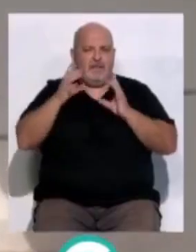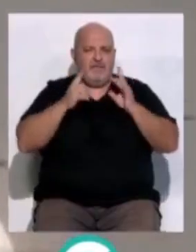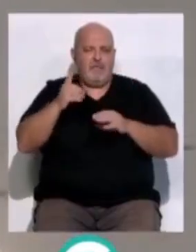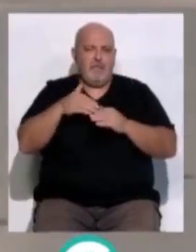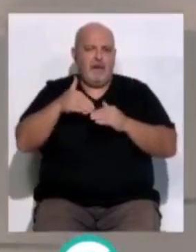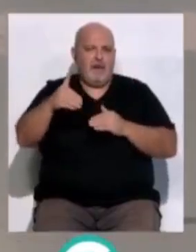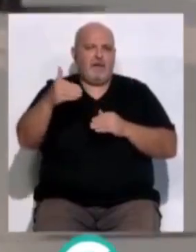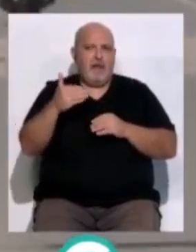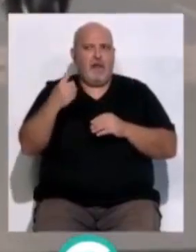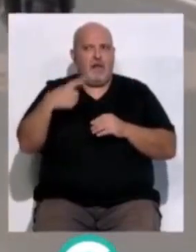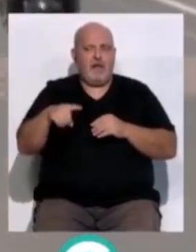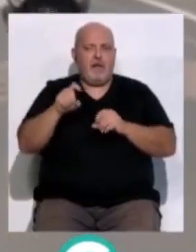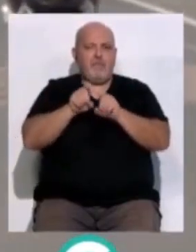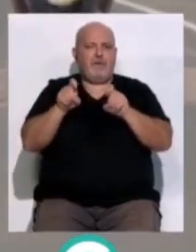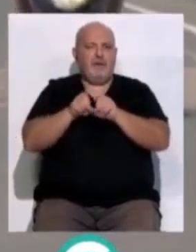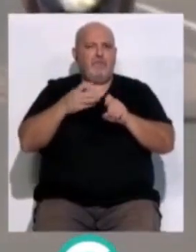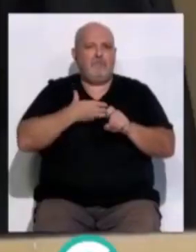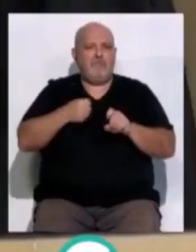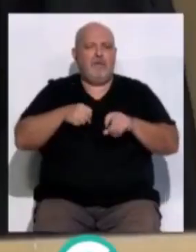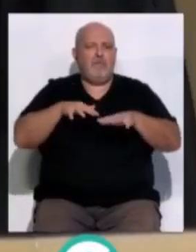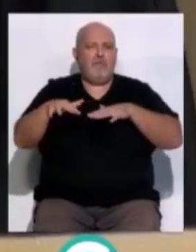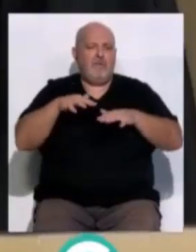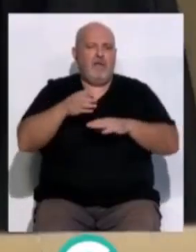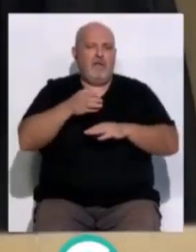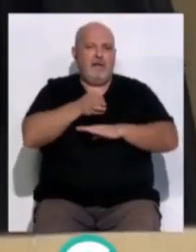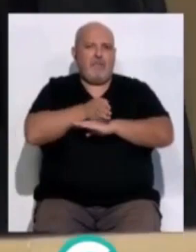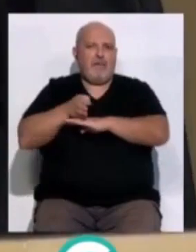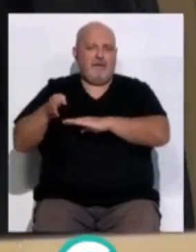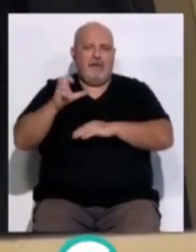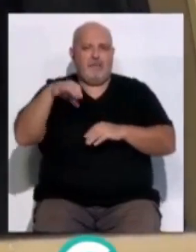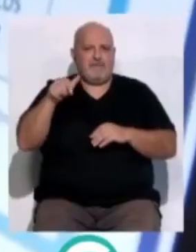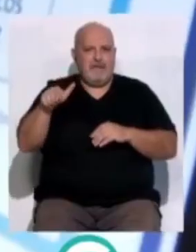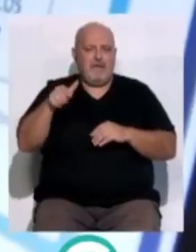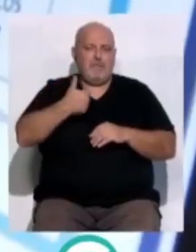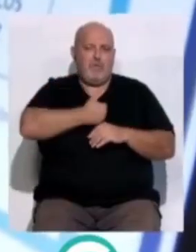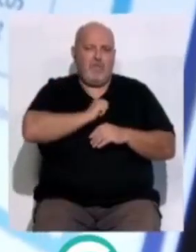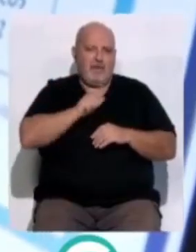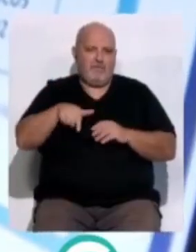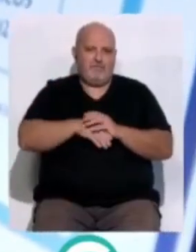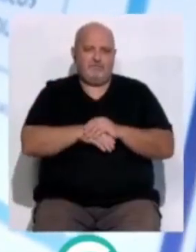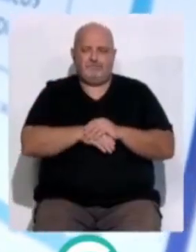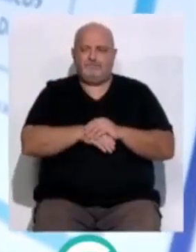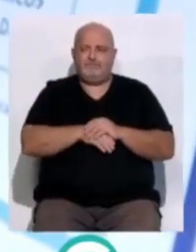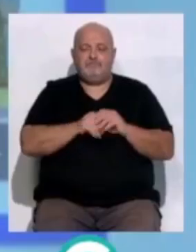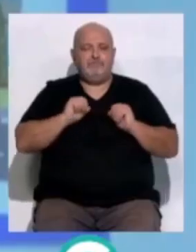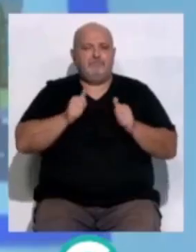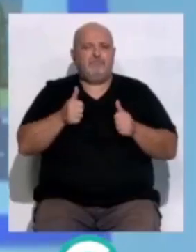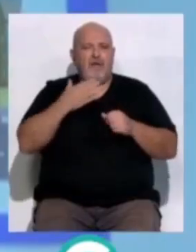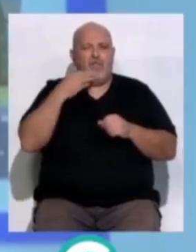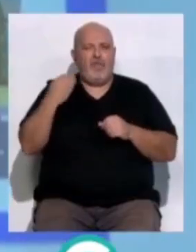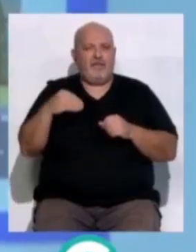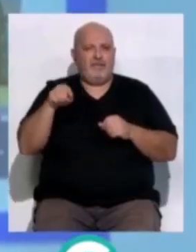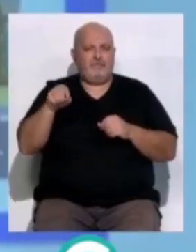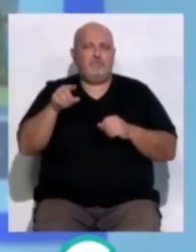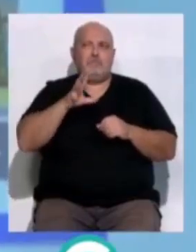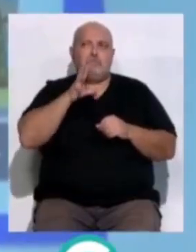para la que se ha contado con la Empresa Municipal de Movilidad y Aparcamientos, EMASA, y la Policía Local. A ver, hemos querido empezar con los adolescentes,